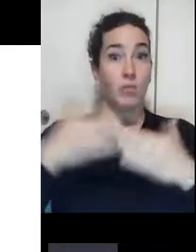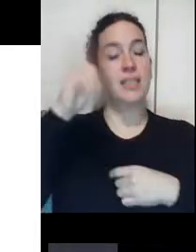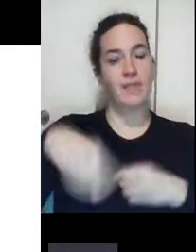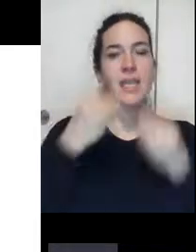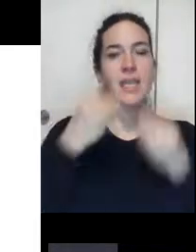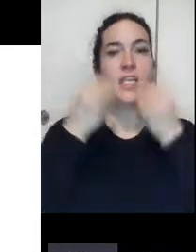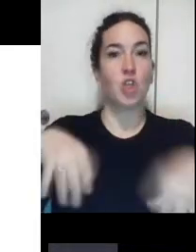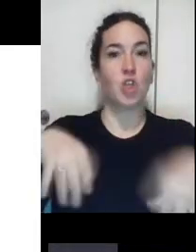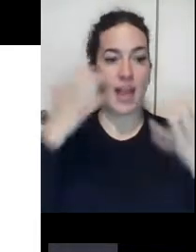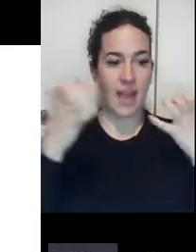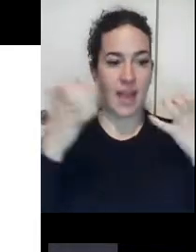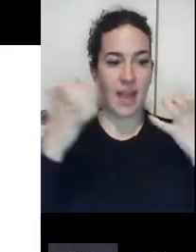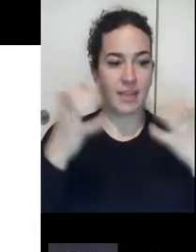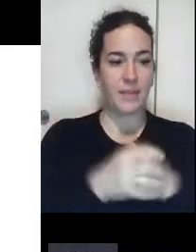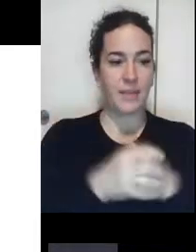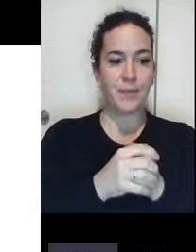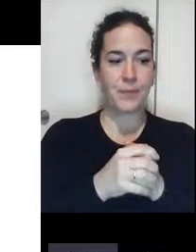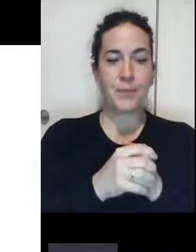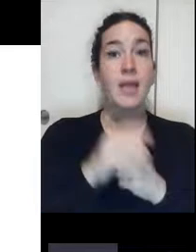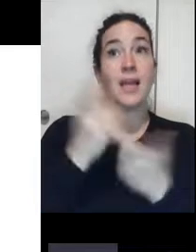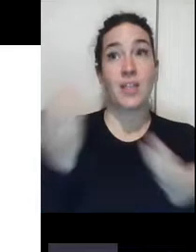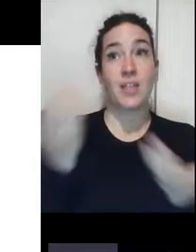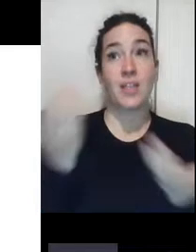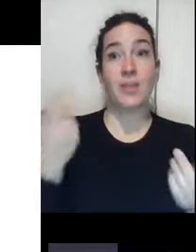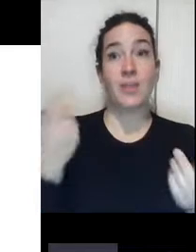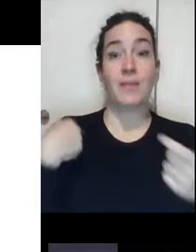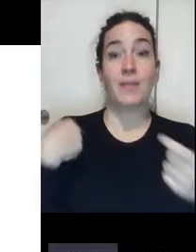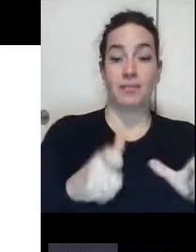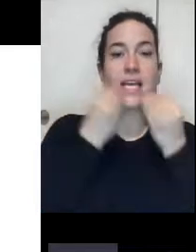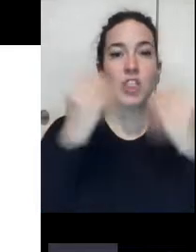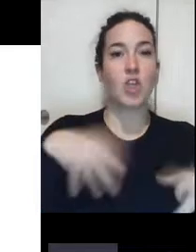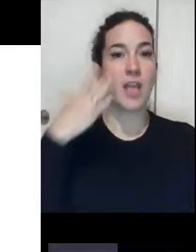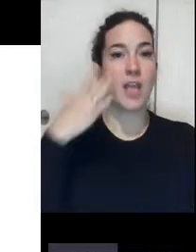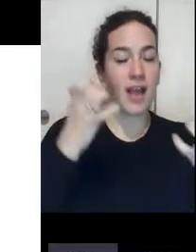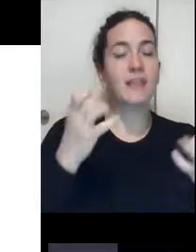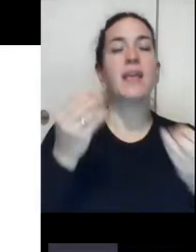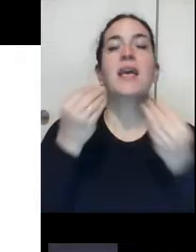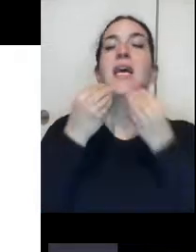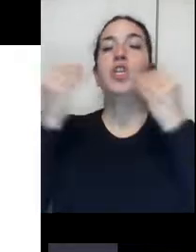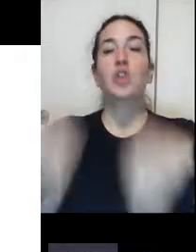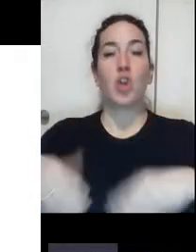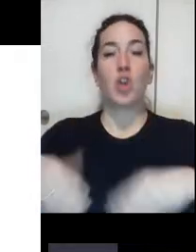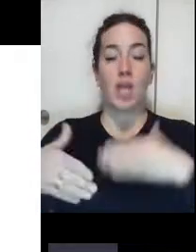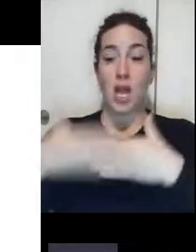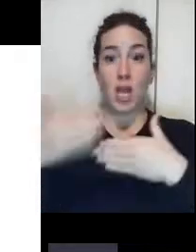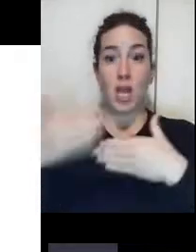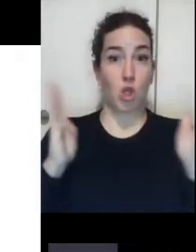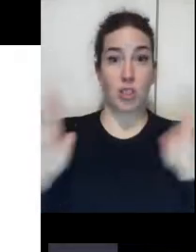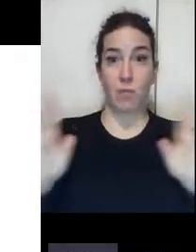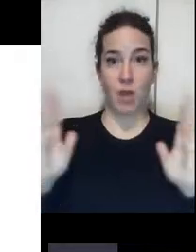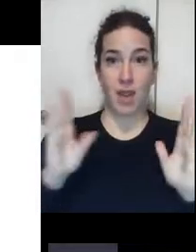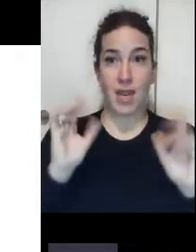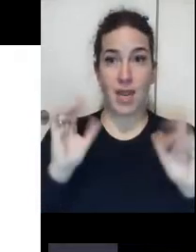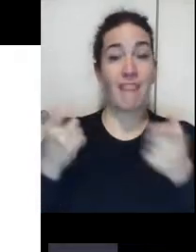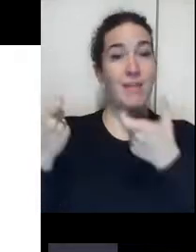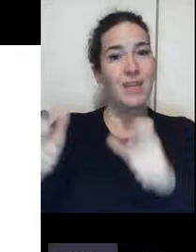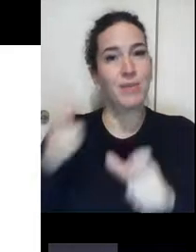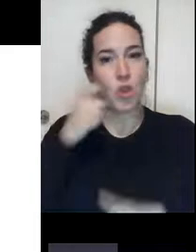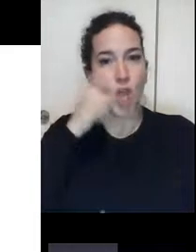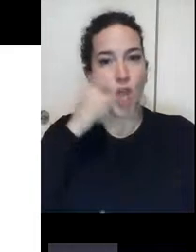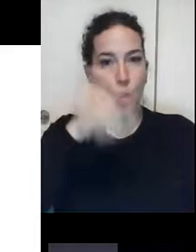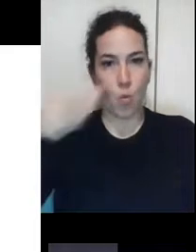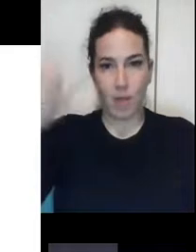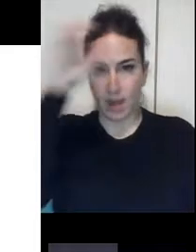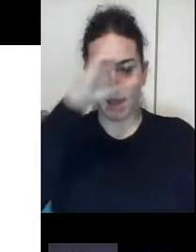parte también de las áreas de historia del arte y de historia contemporánea del Departamento de Humanidades, y presentamos pues